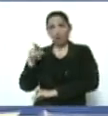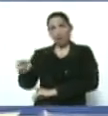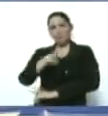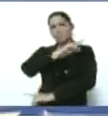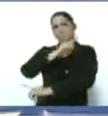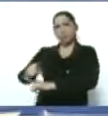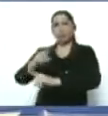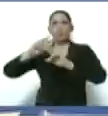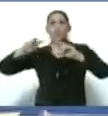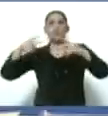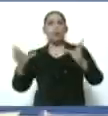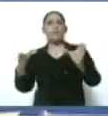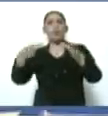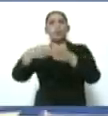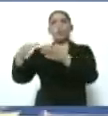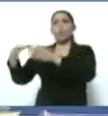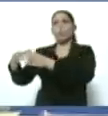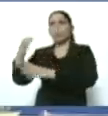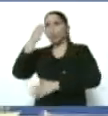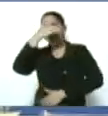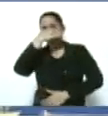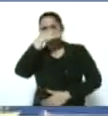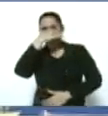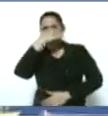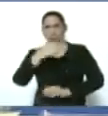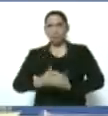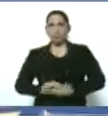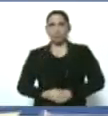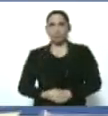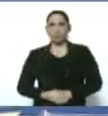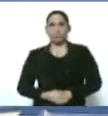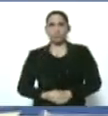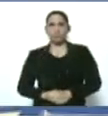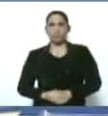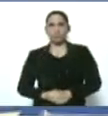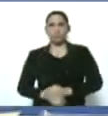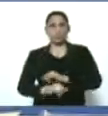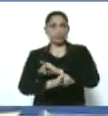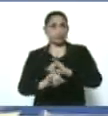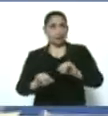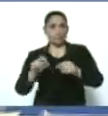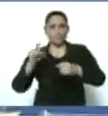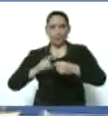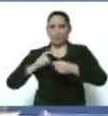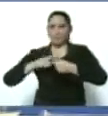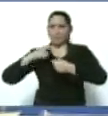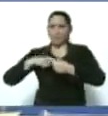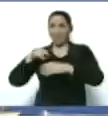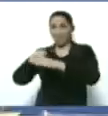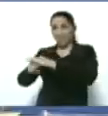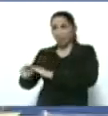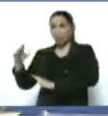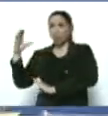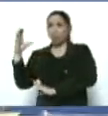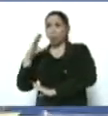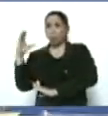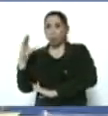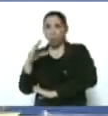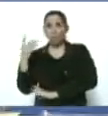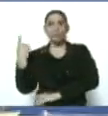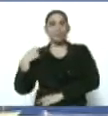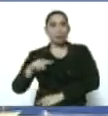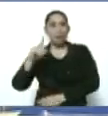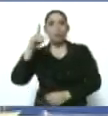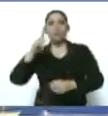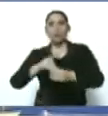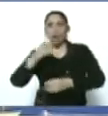denuncio. Nuevos grupos mercenarios se están conformando en Colombia. Tenemos los